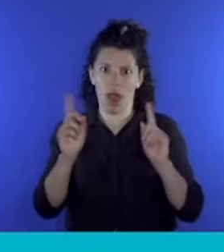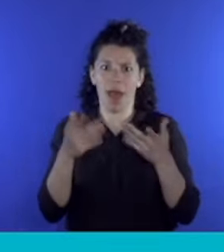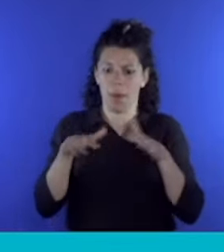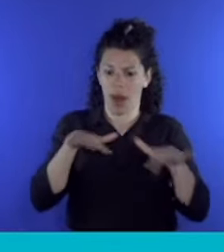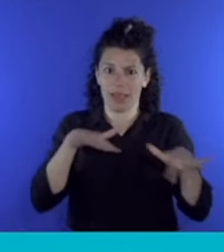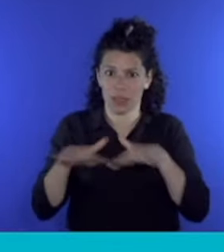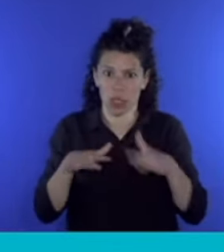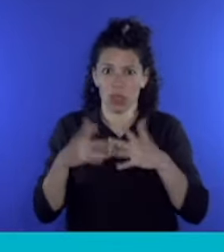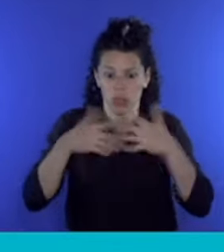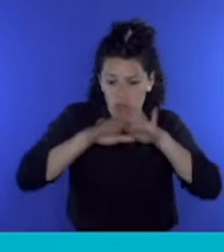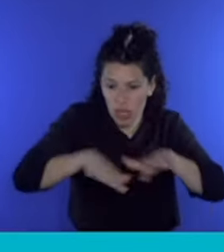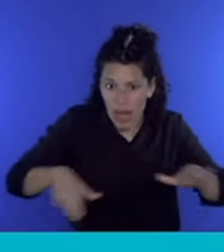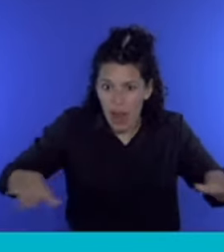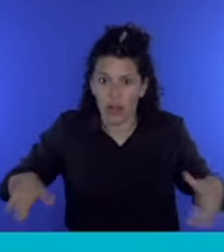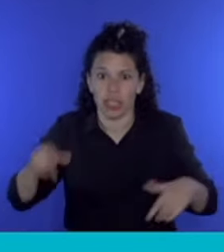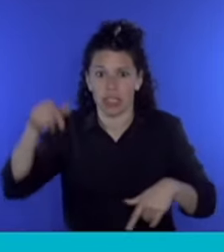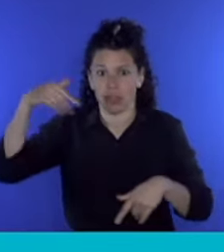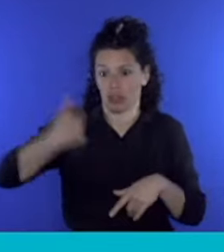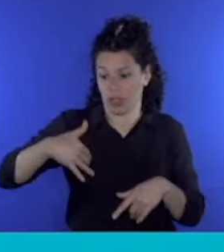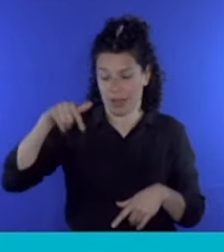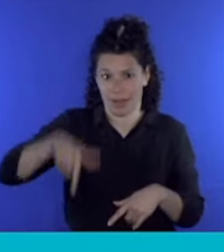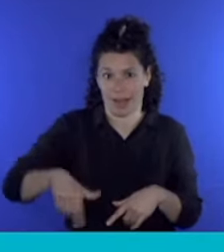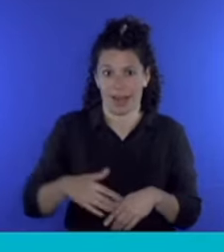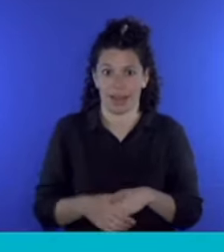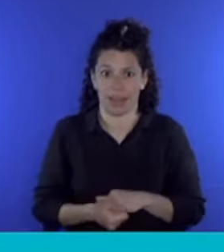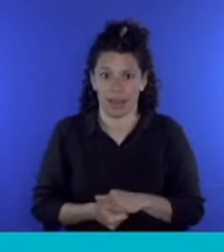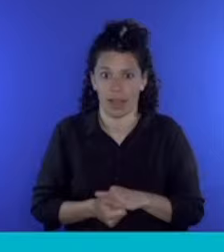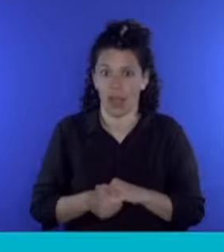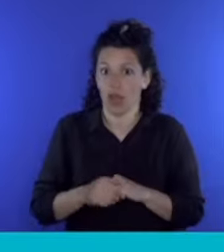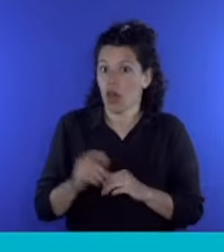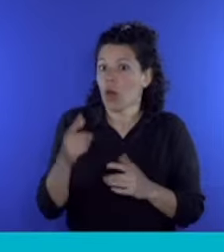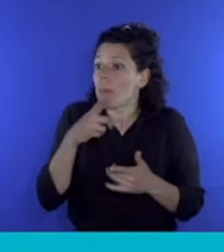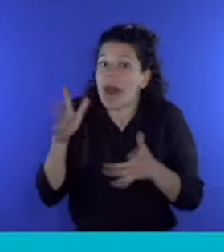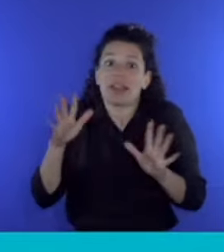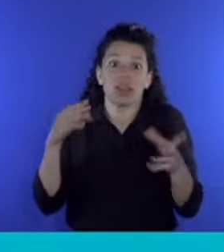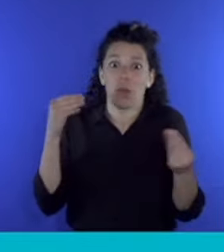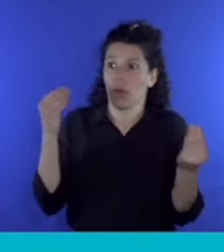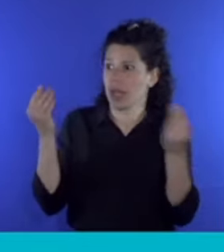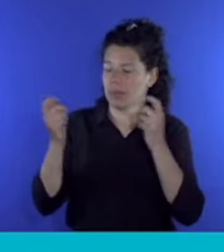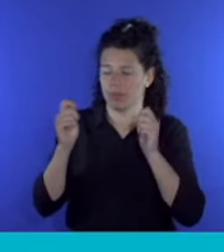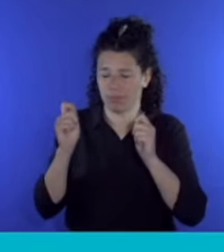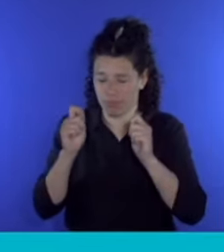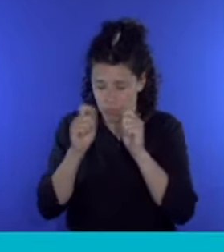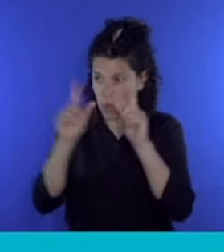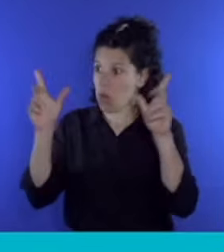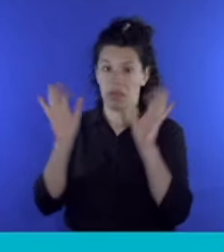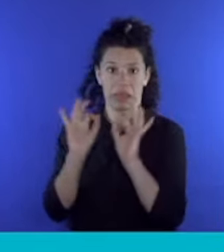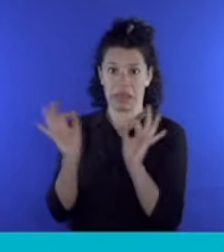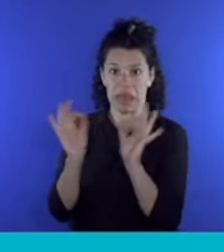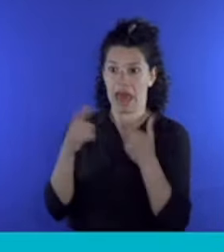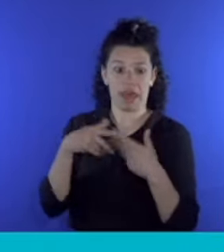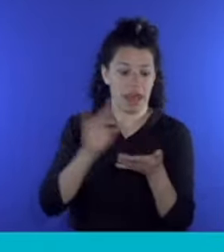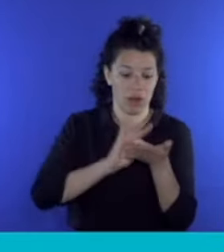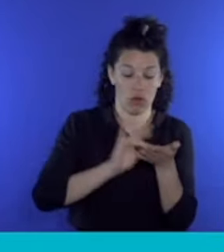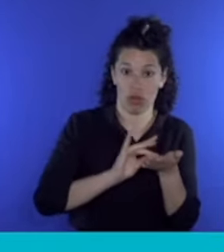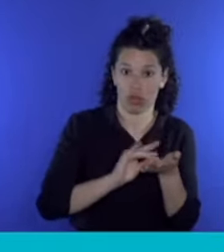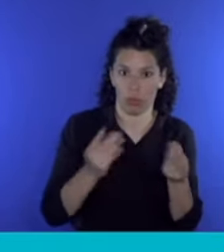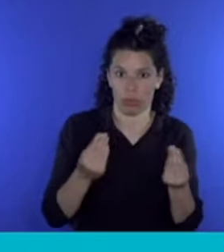adolescencias en nuestro país No parece escandalizar a estos diputados por